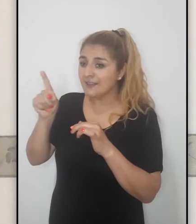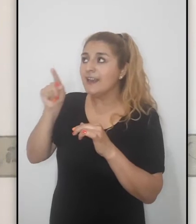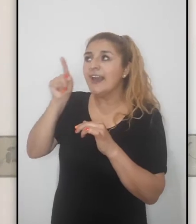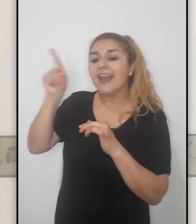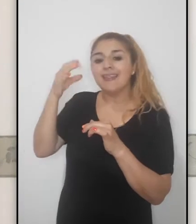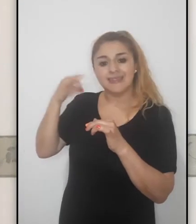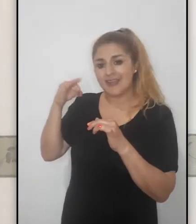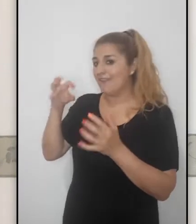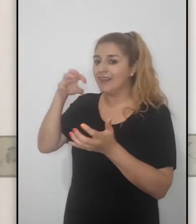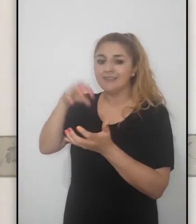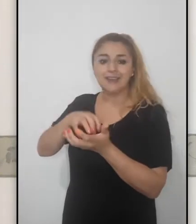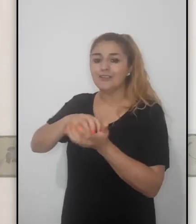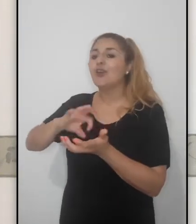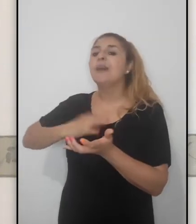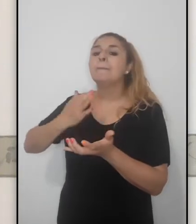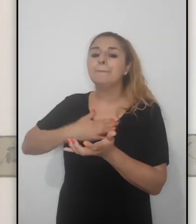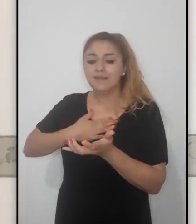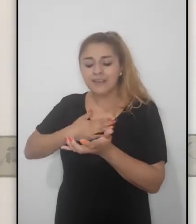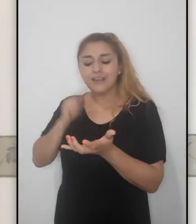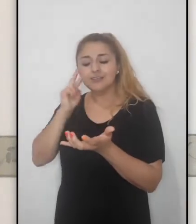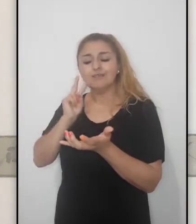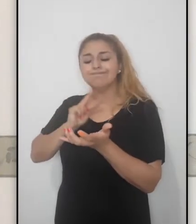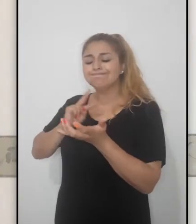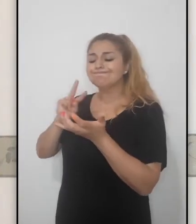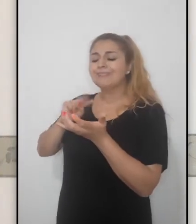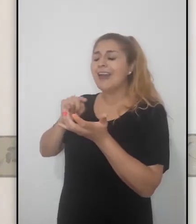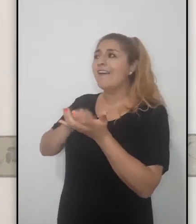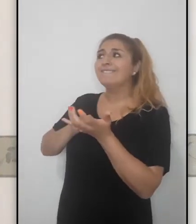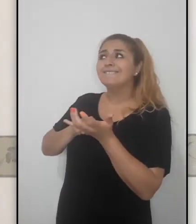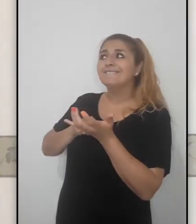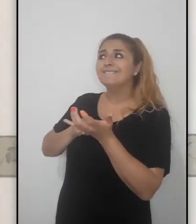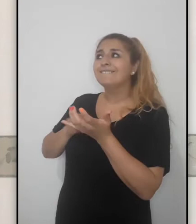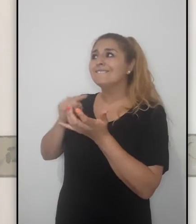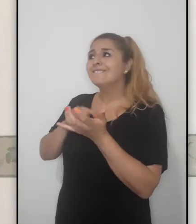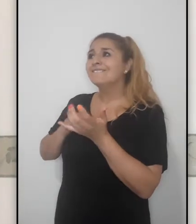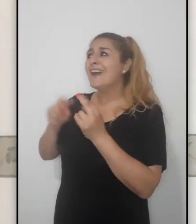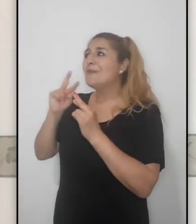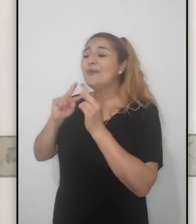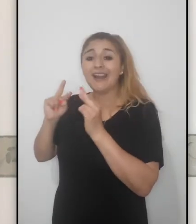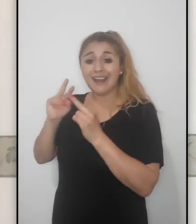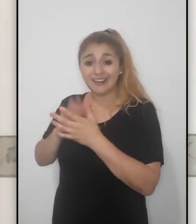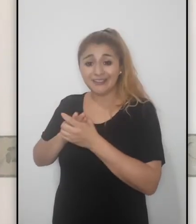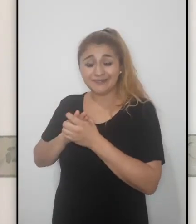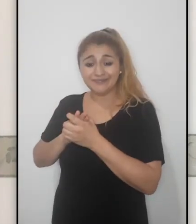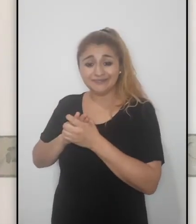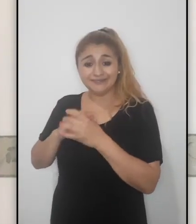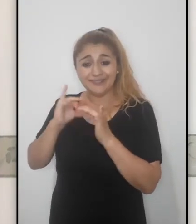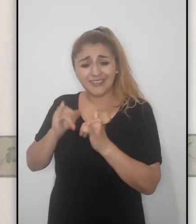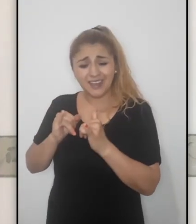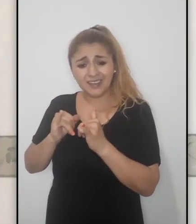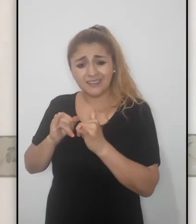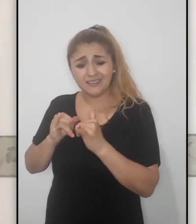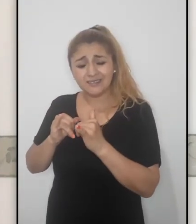tenemos que tener como centro de dios no equivocarnos el camino y no fallarle adiós